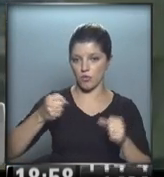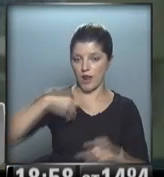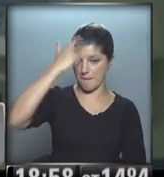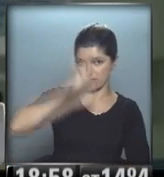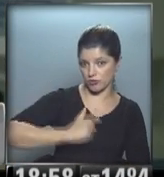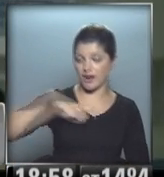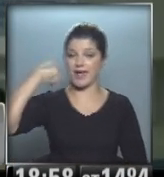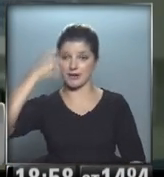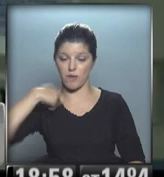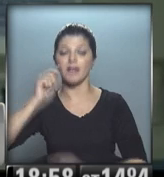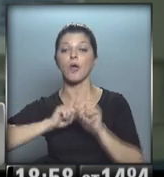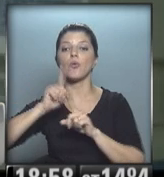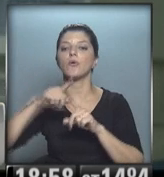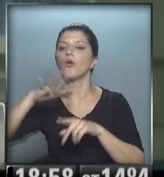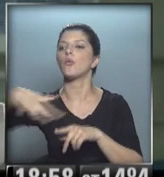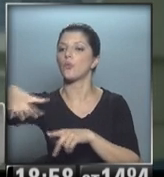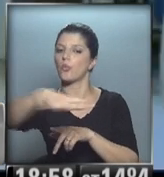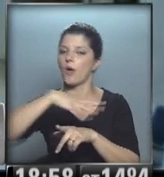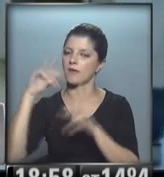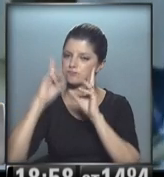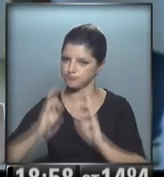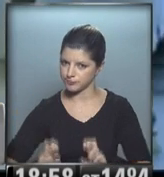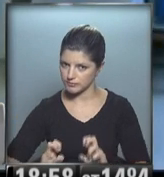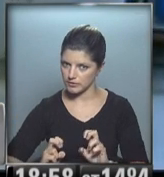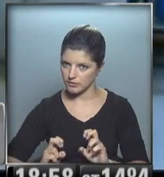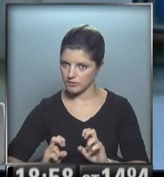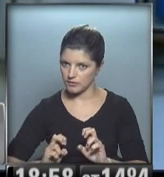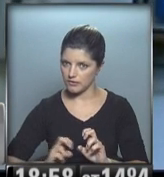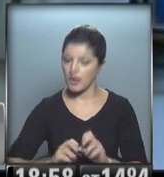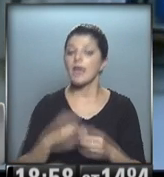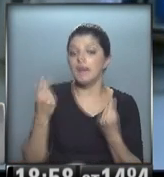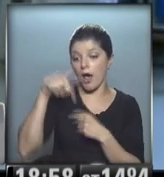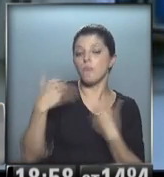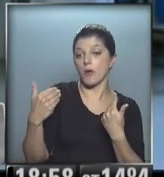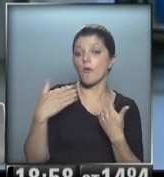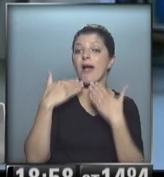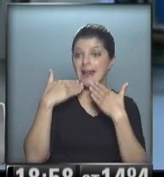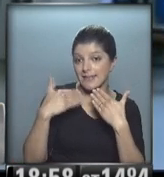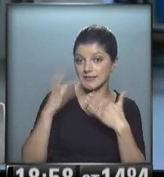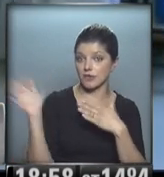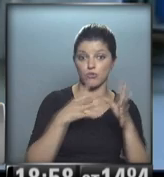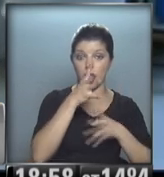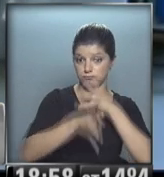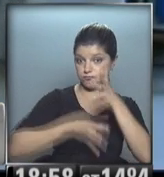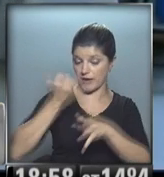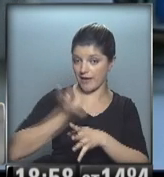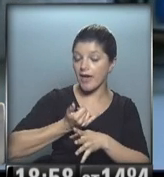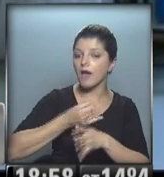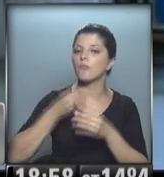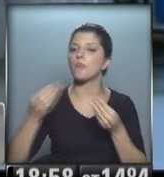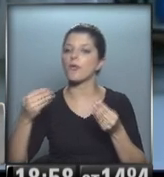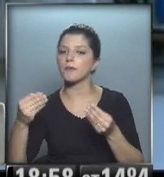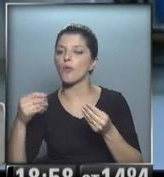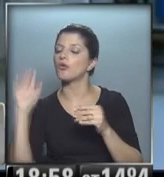a estudios ambientales, y está en condiciones por la aparatología de última generación que tiene de brindar todo tipo